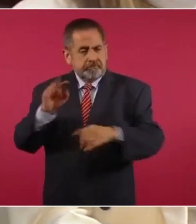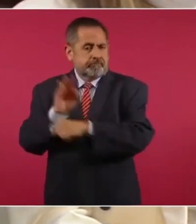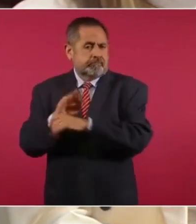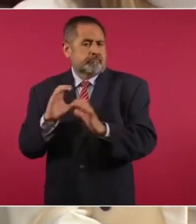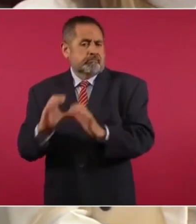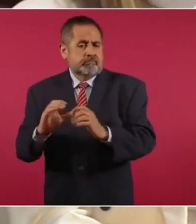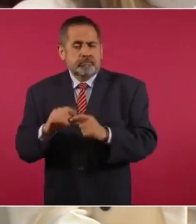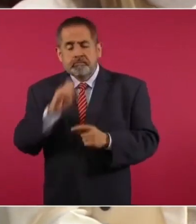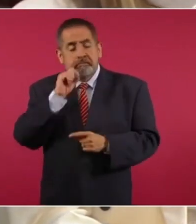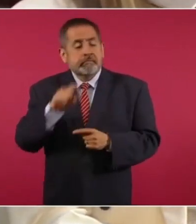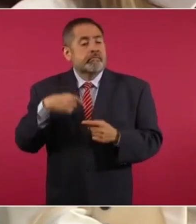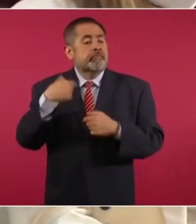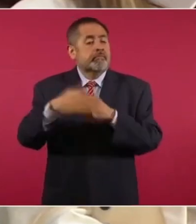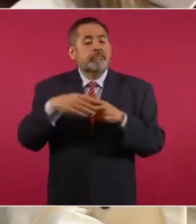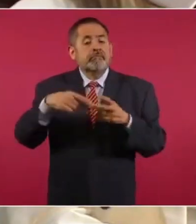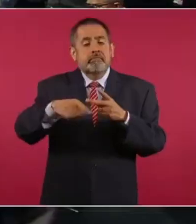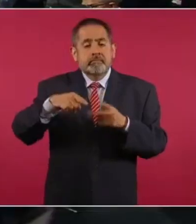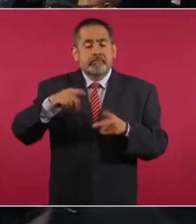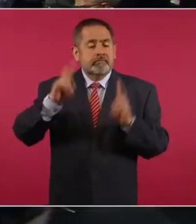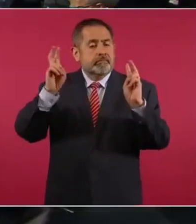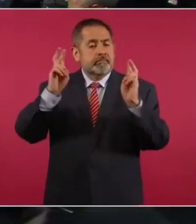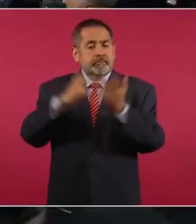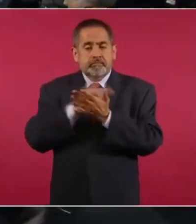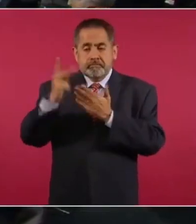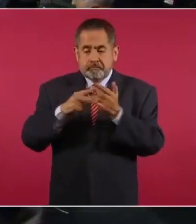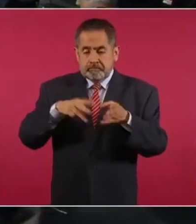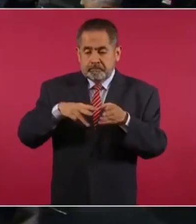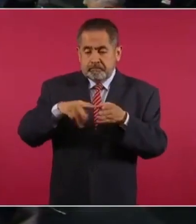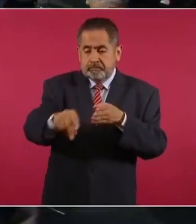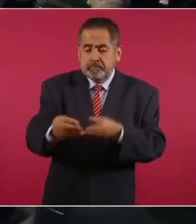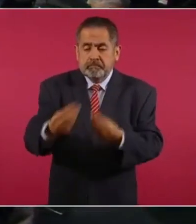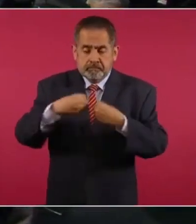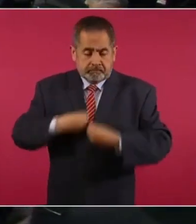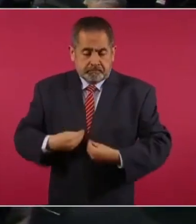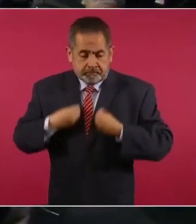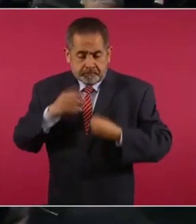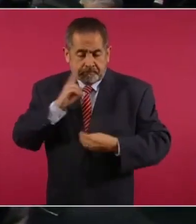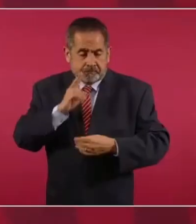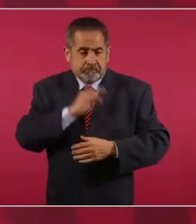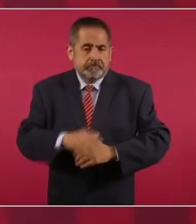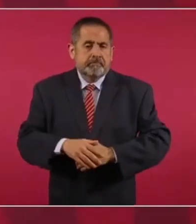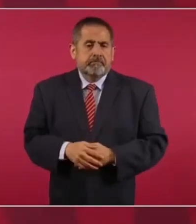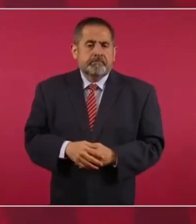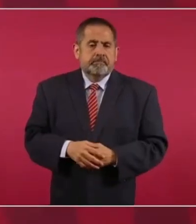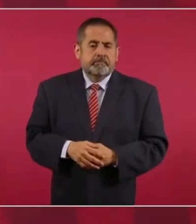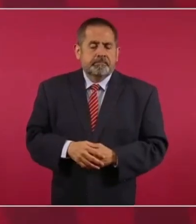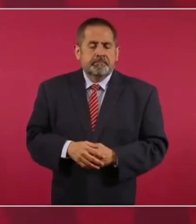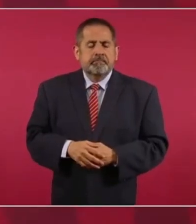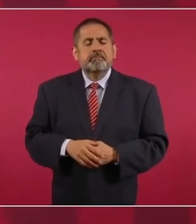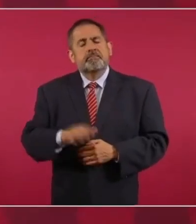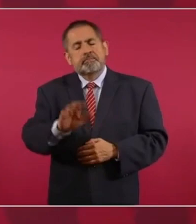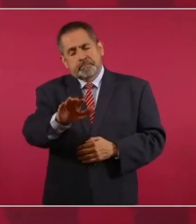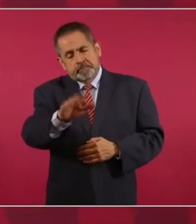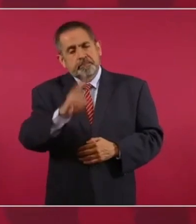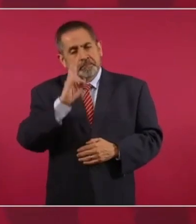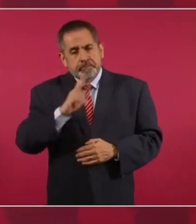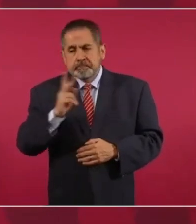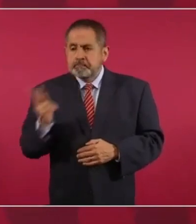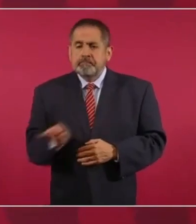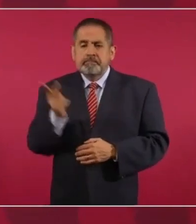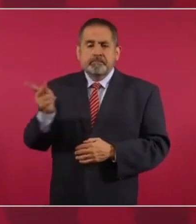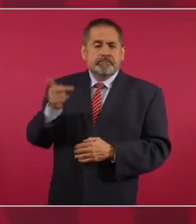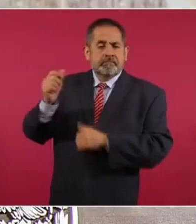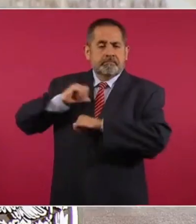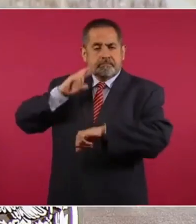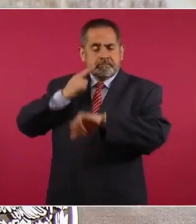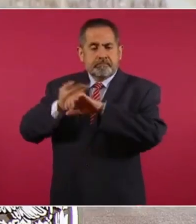programa Sembrando Vida a la región. Bueno, pues vamos a pedirle a la secretaria de Medio Ambiente